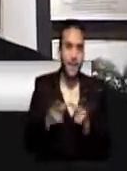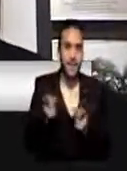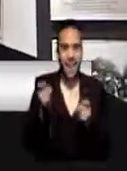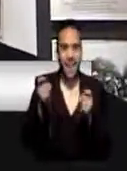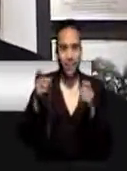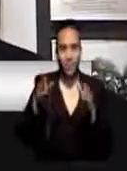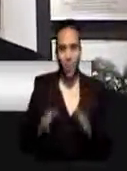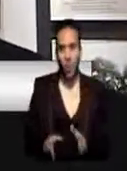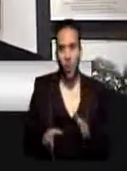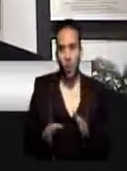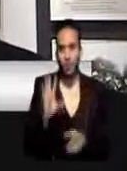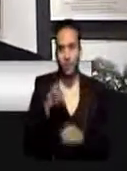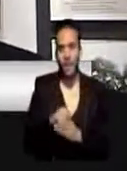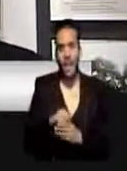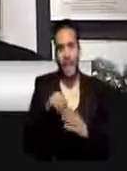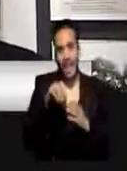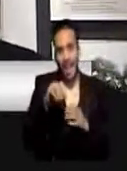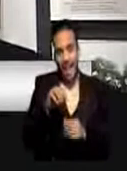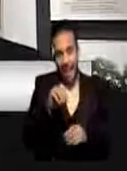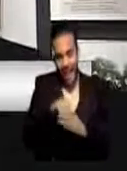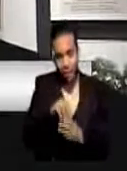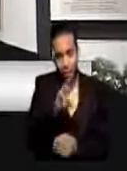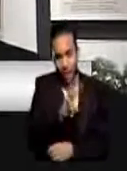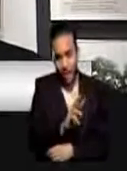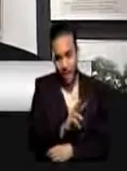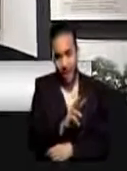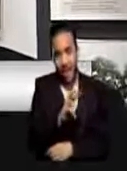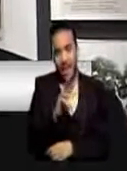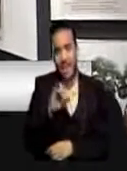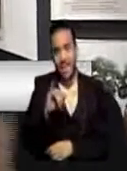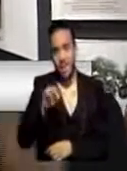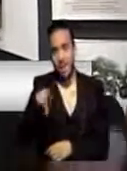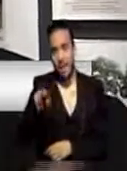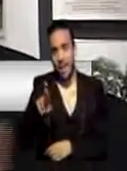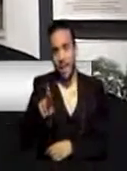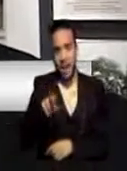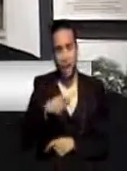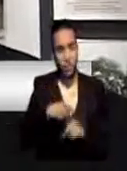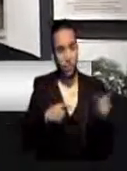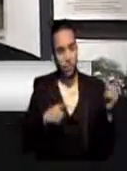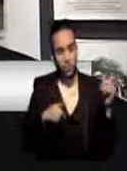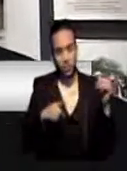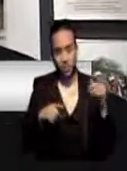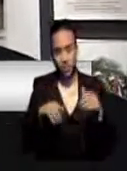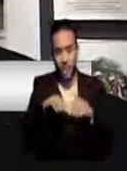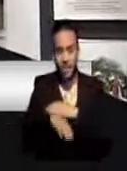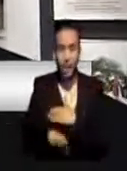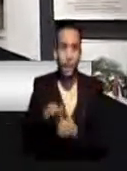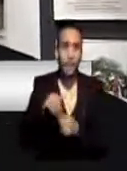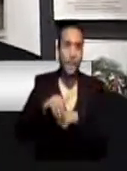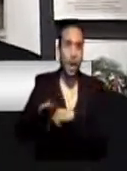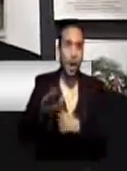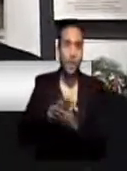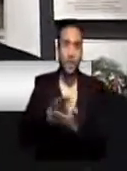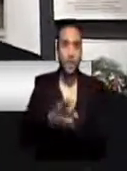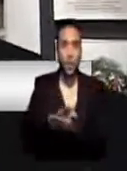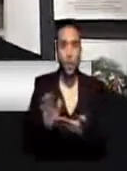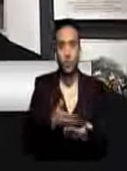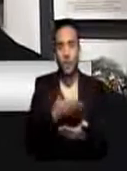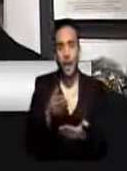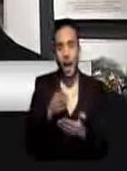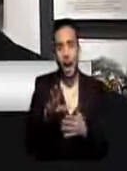director en WIPR, pero cuando llegué a WIPR me mandaron entonces para el Conservatorio de Música a aprender a